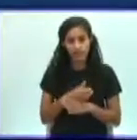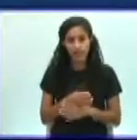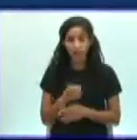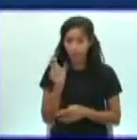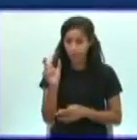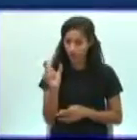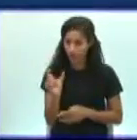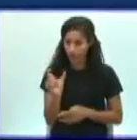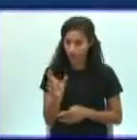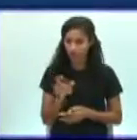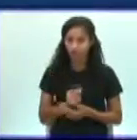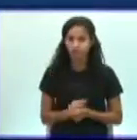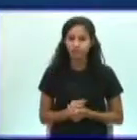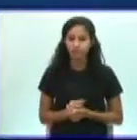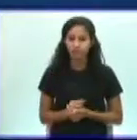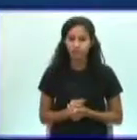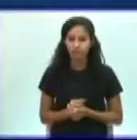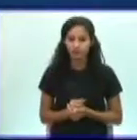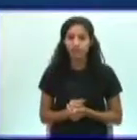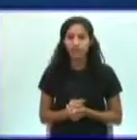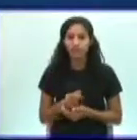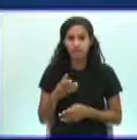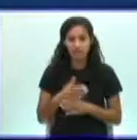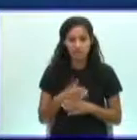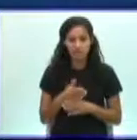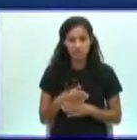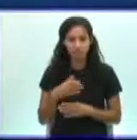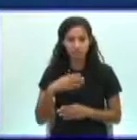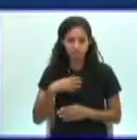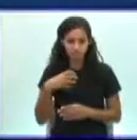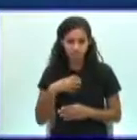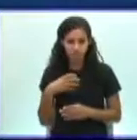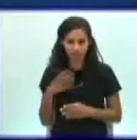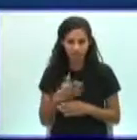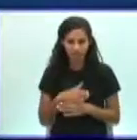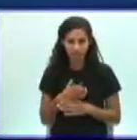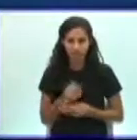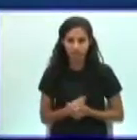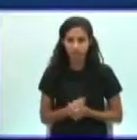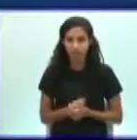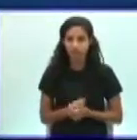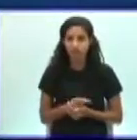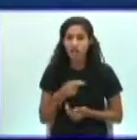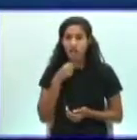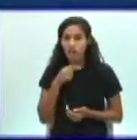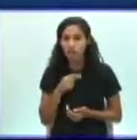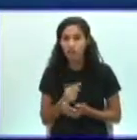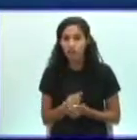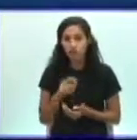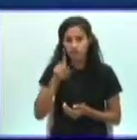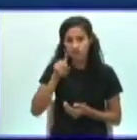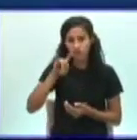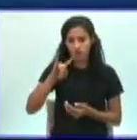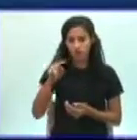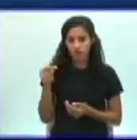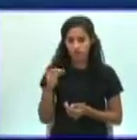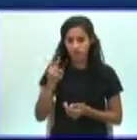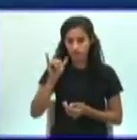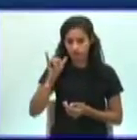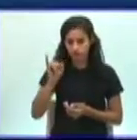práctico de la operación. La palabra diferencia. 9 y 6, 8 y